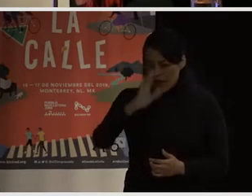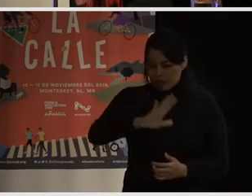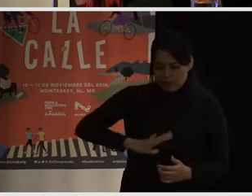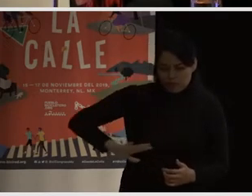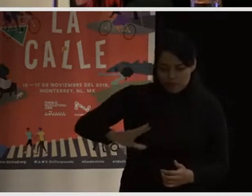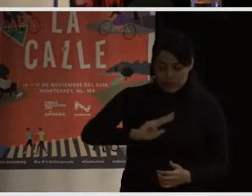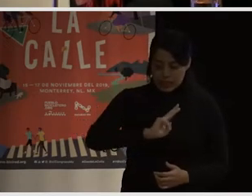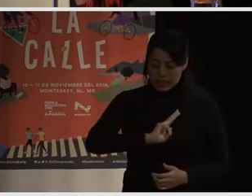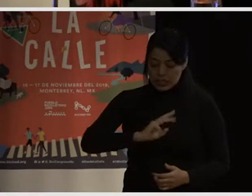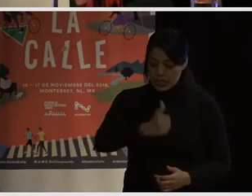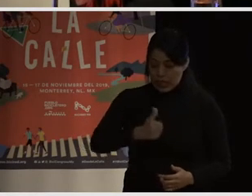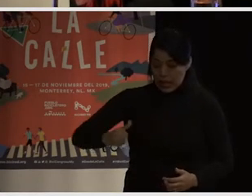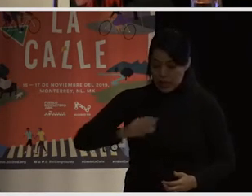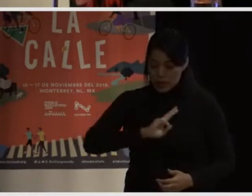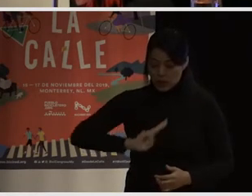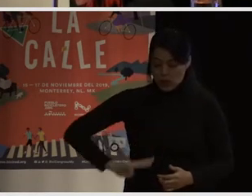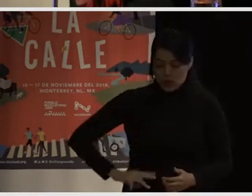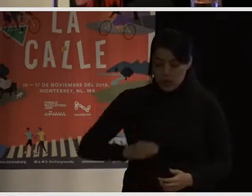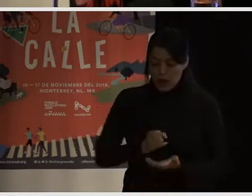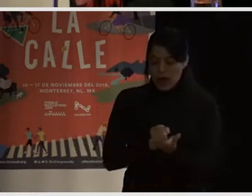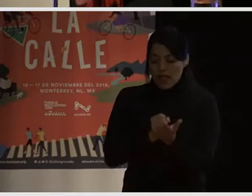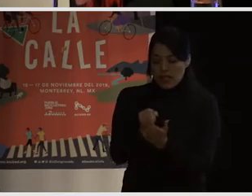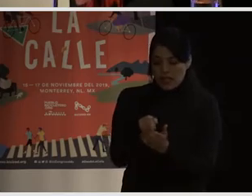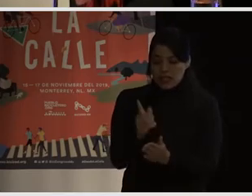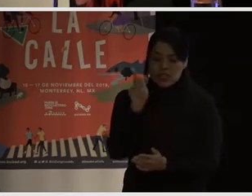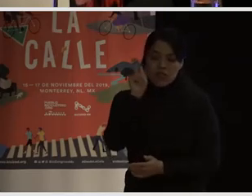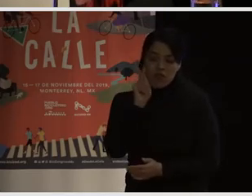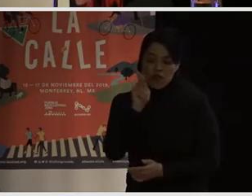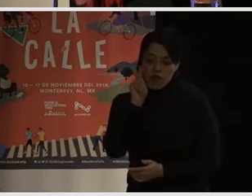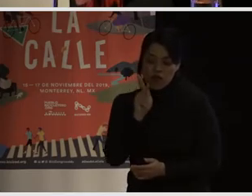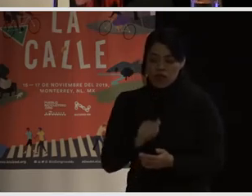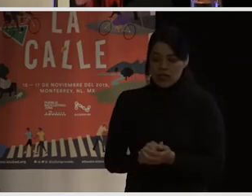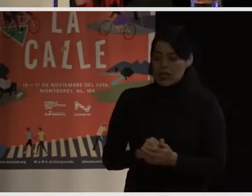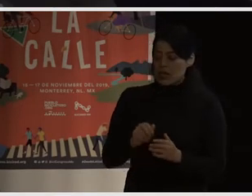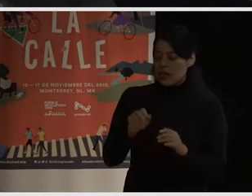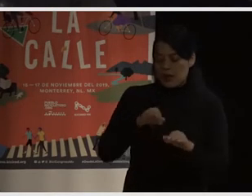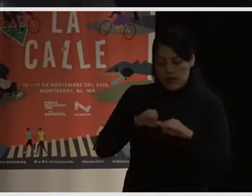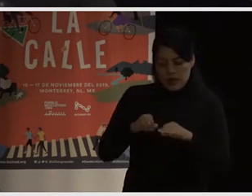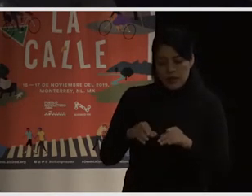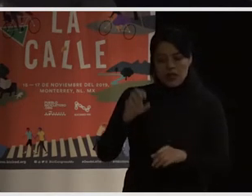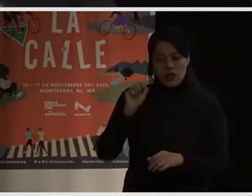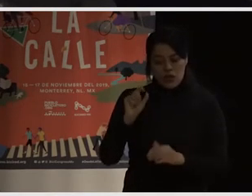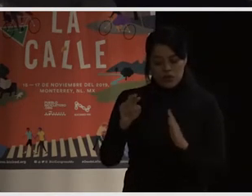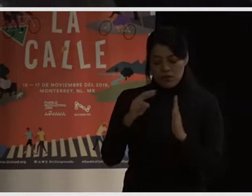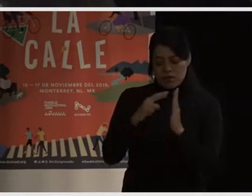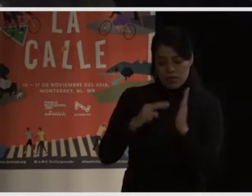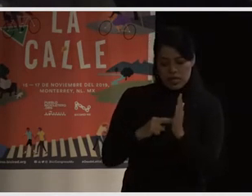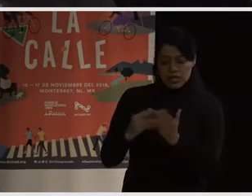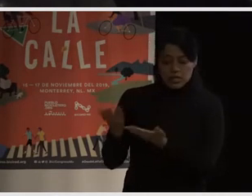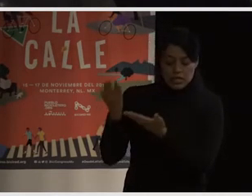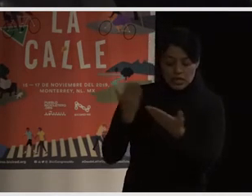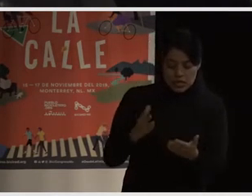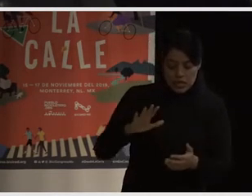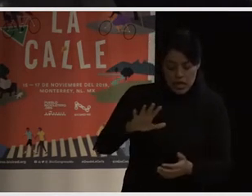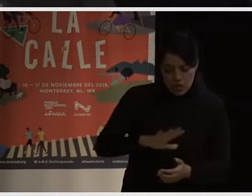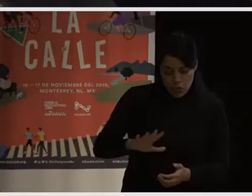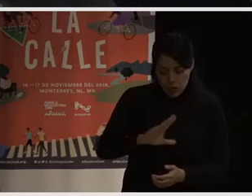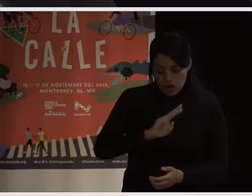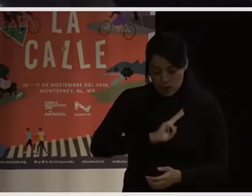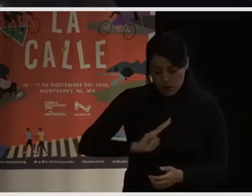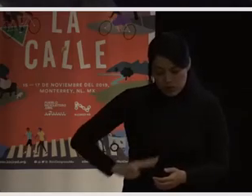a decidir si se quieren subir a una prueba piloto pero sobre todo vamos a operar con las mismas reglas claro llegando al municipio se hacen algunos ajustes